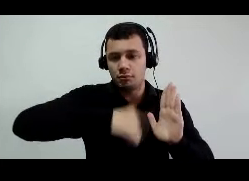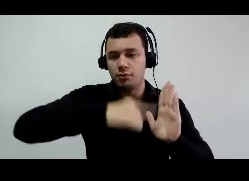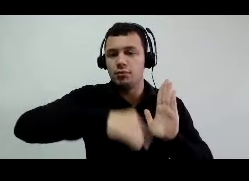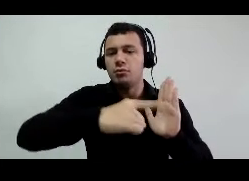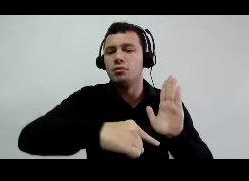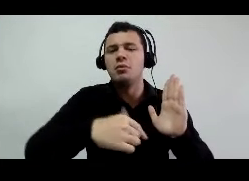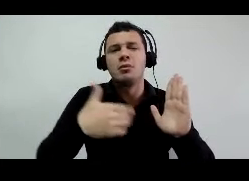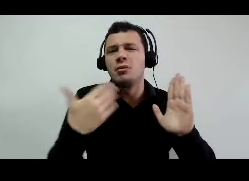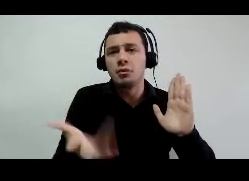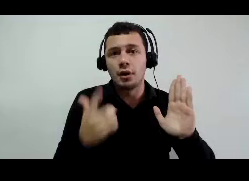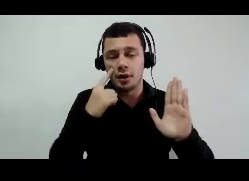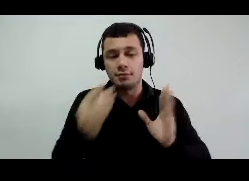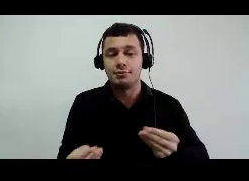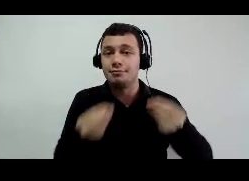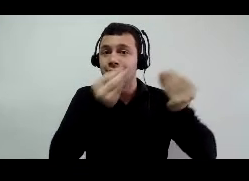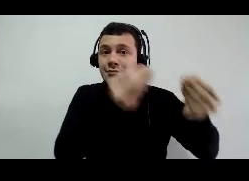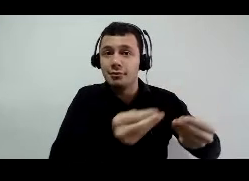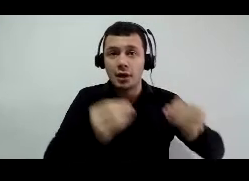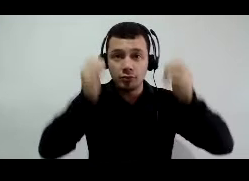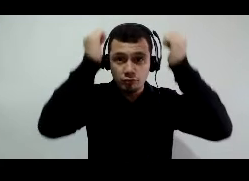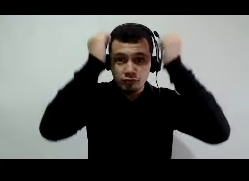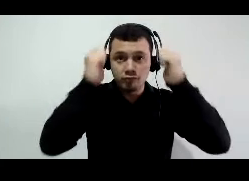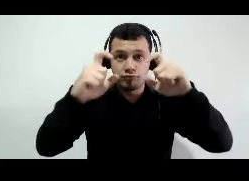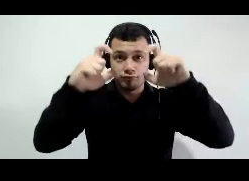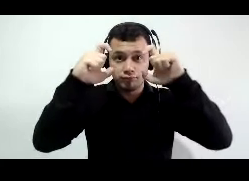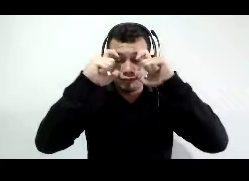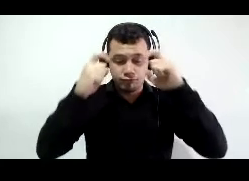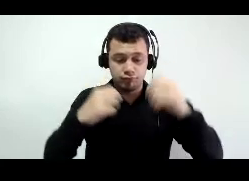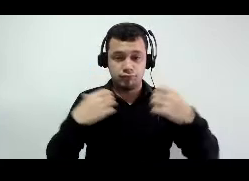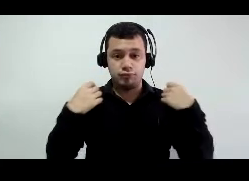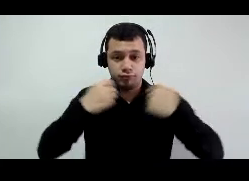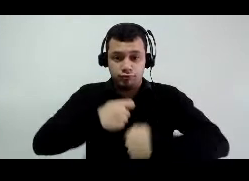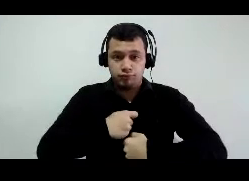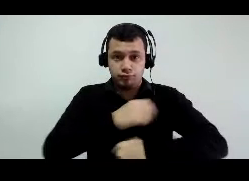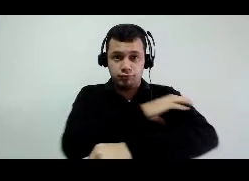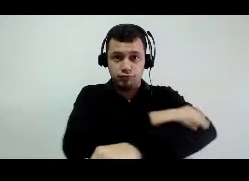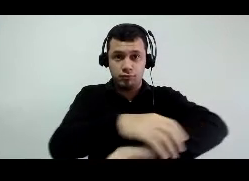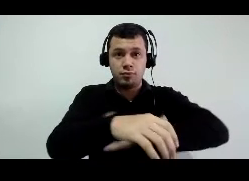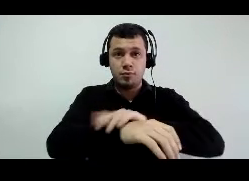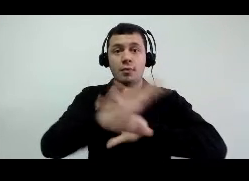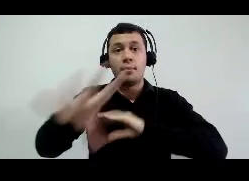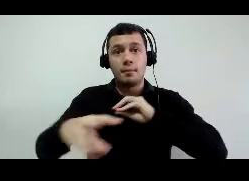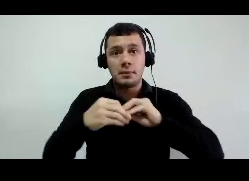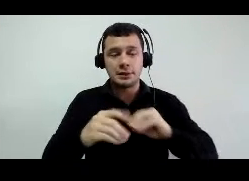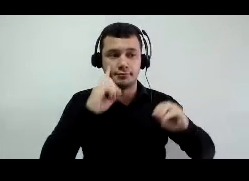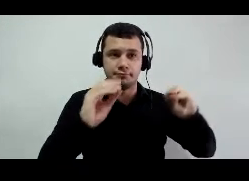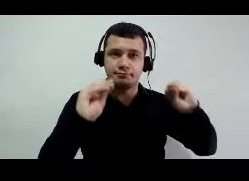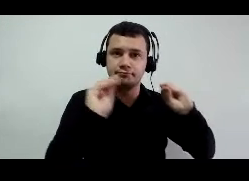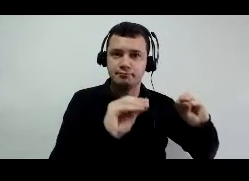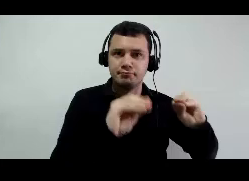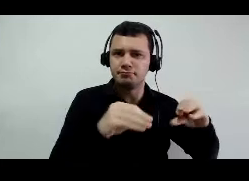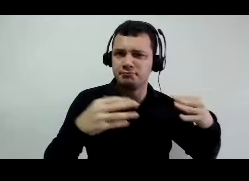elementos de protección personal, pero le debe enseñar a colocarse esos elementos de protección personal como guantes,